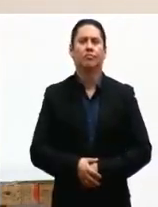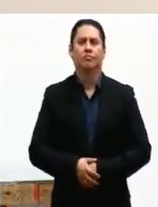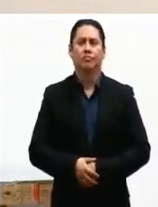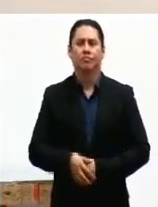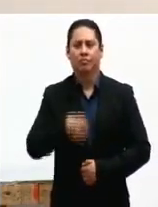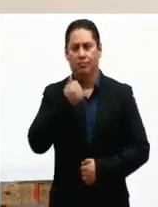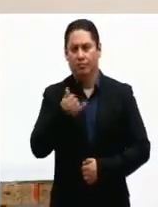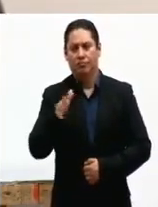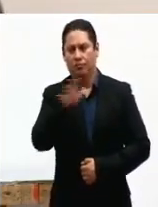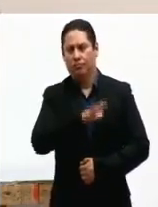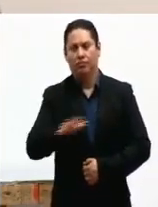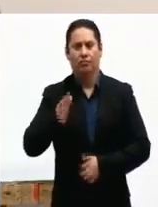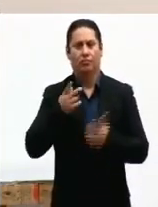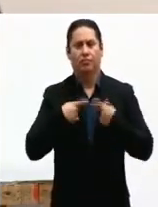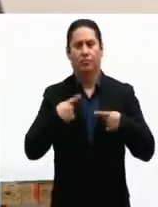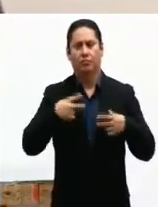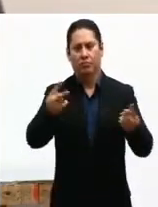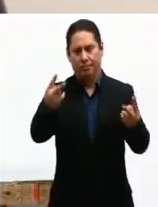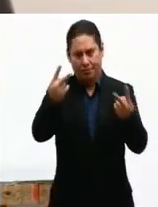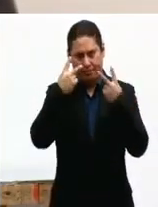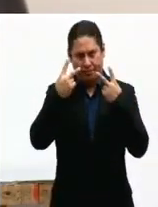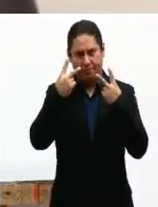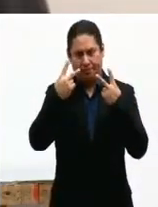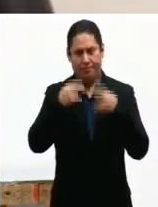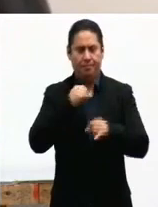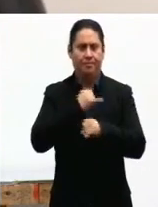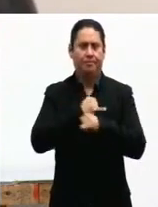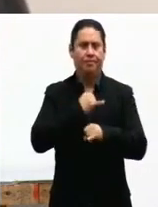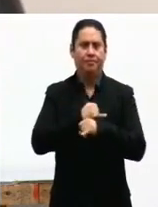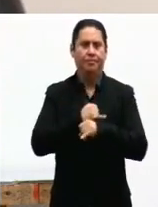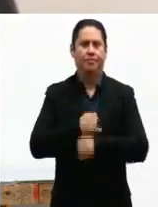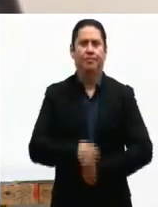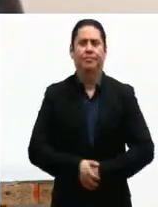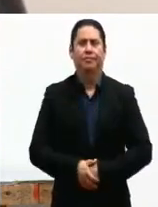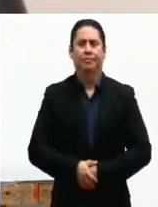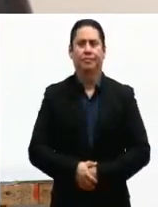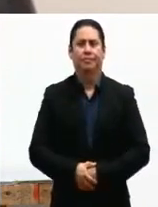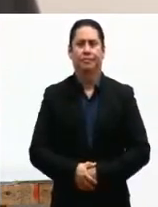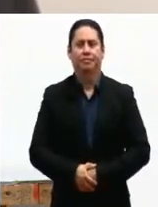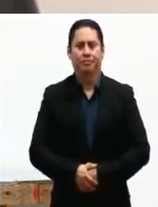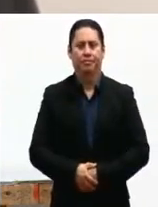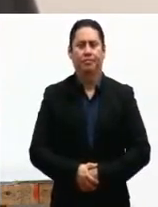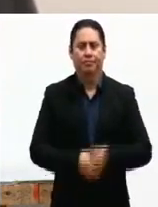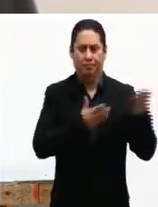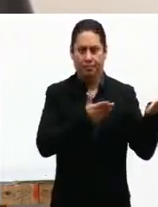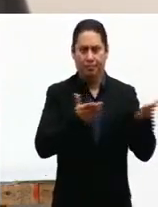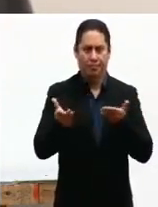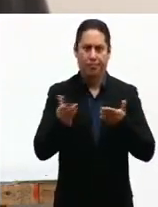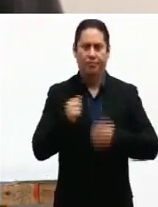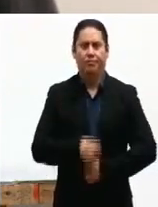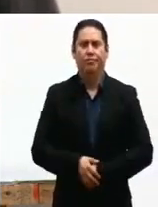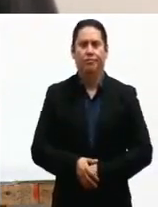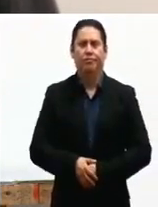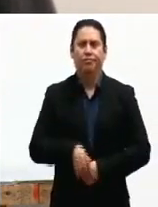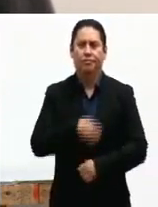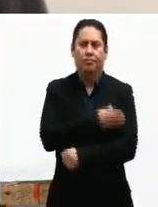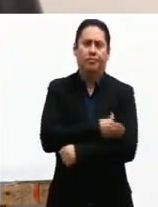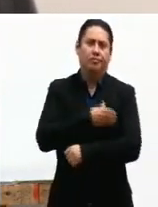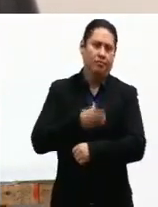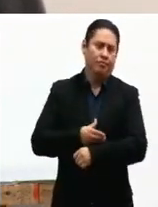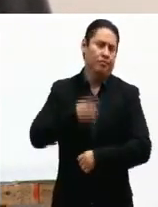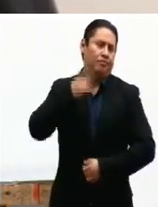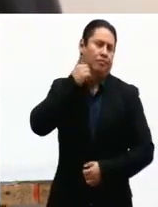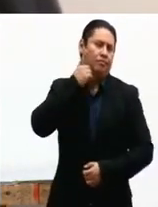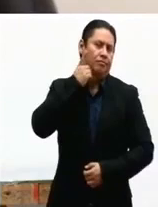a todas las personas que nos están viendo a través de las plataformas digitales. Sean ustedes bienvenidos. Compañeros y